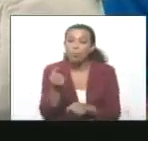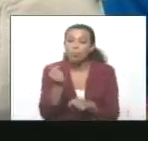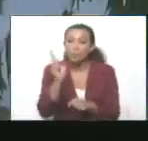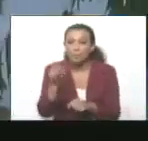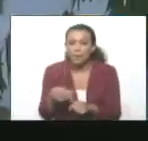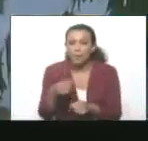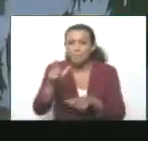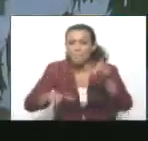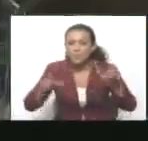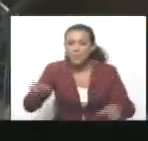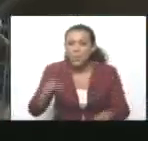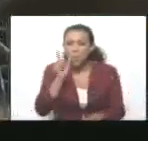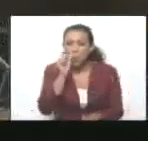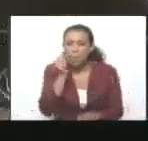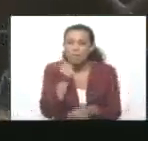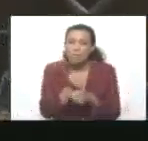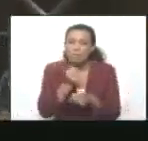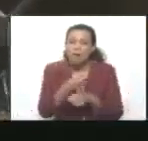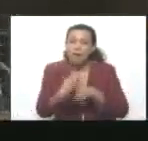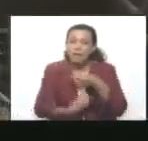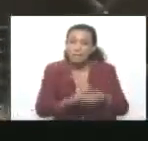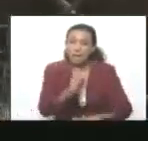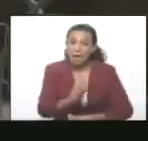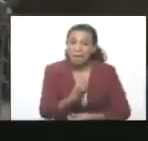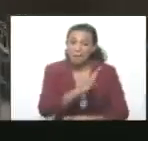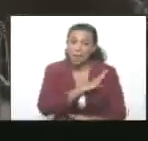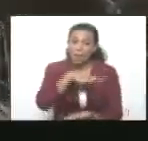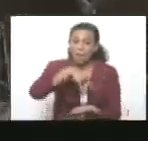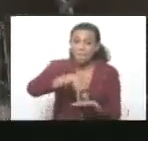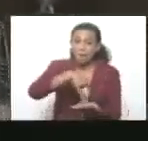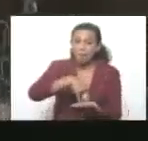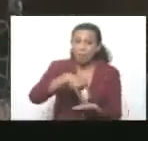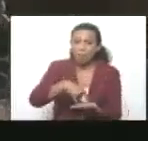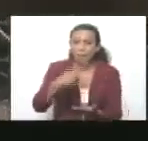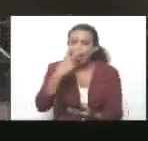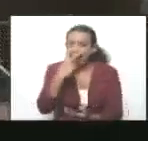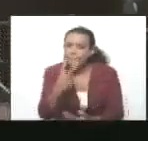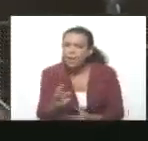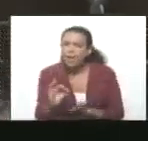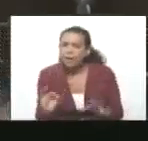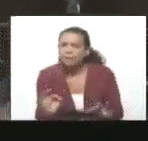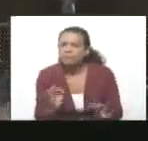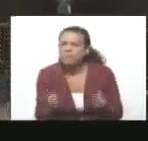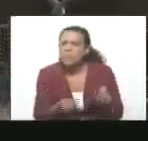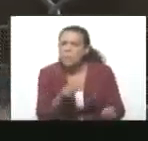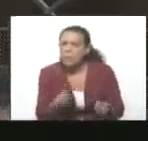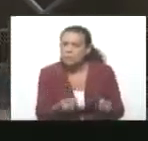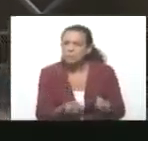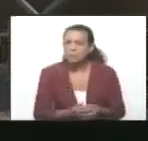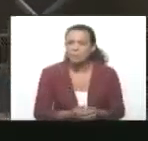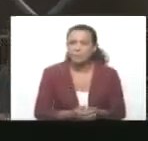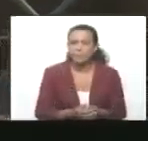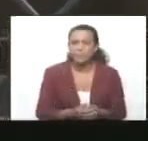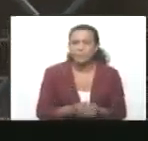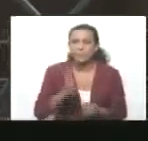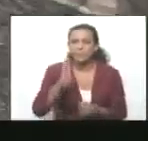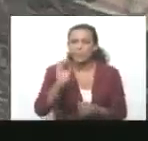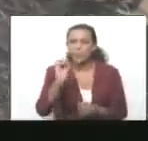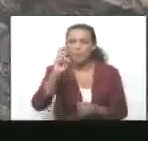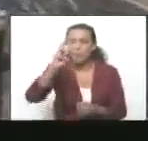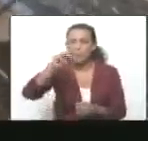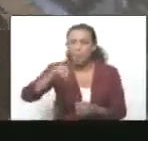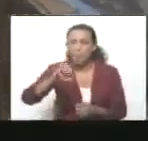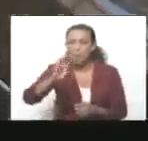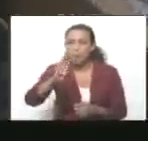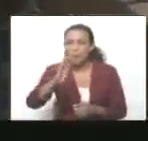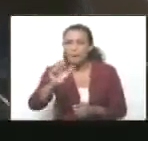precisamente los que hacen el trabajo, que tenemos que visibilizarlos, ¿correcto? Aquí vino el coordinador